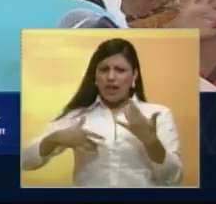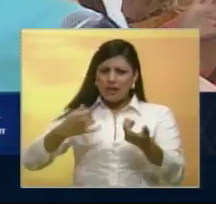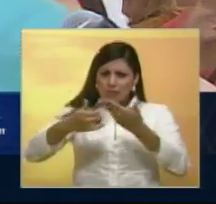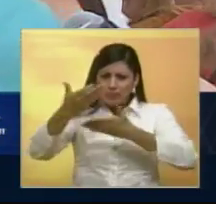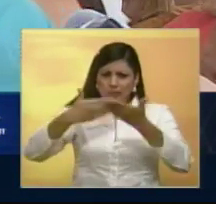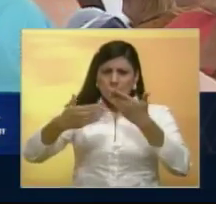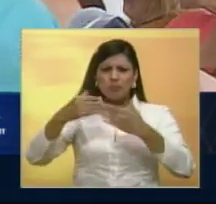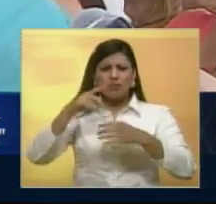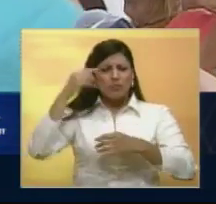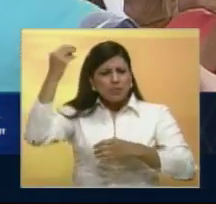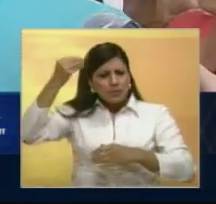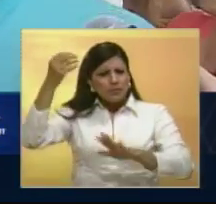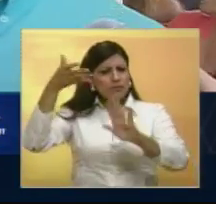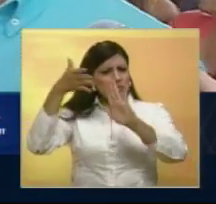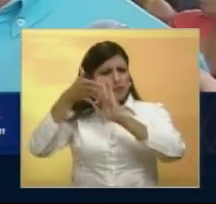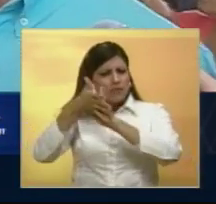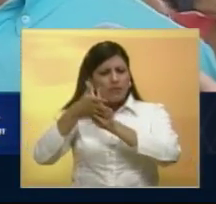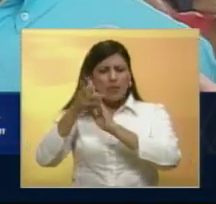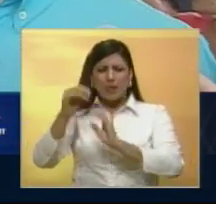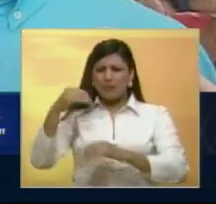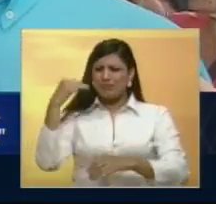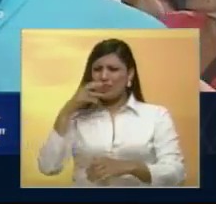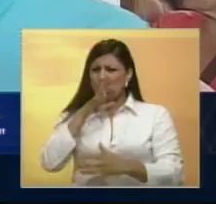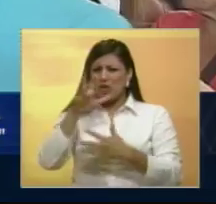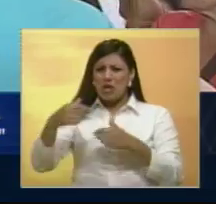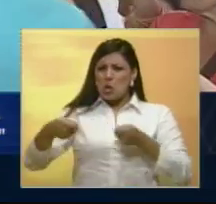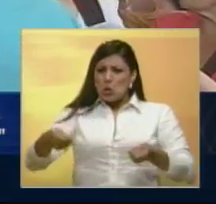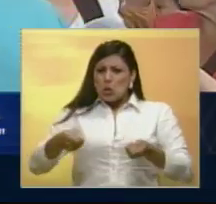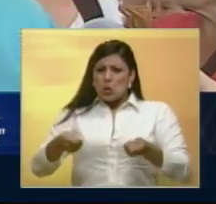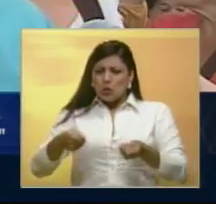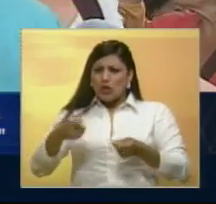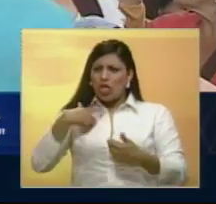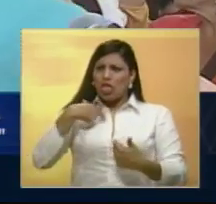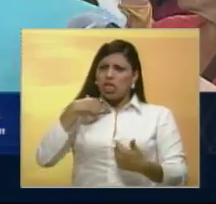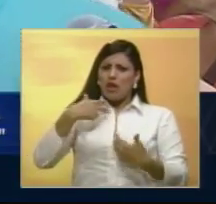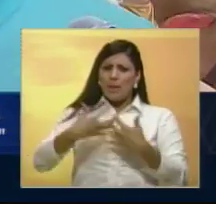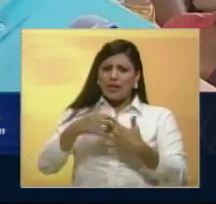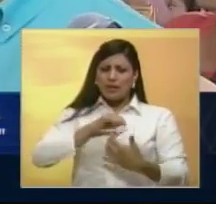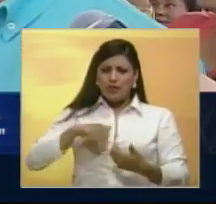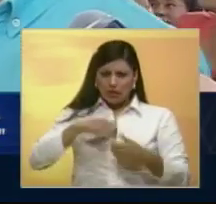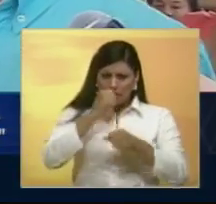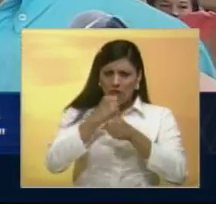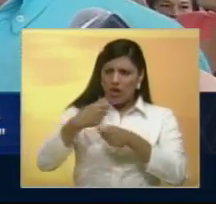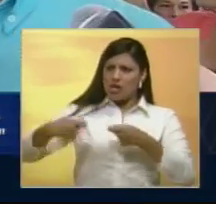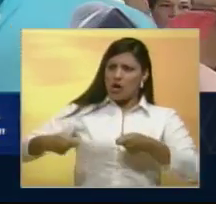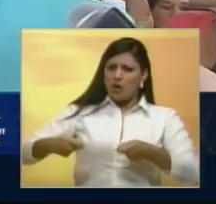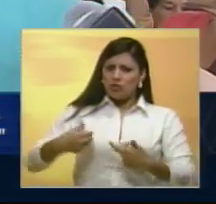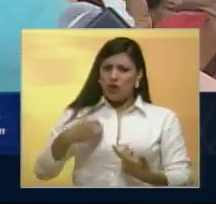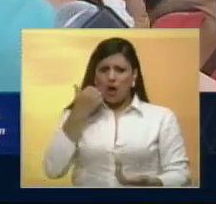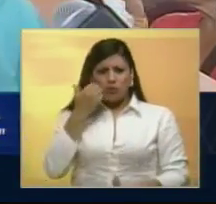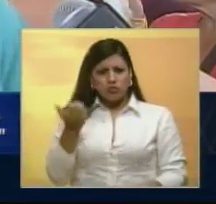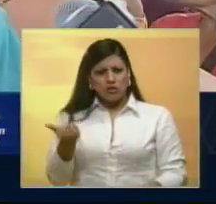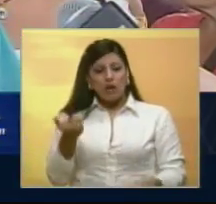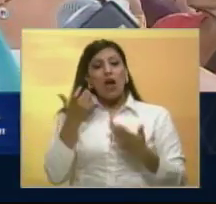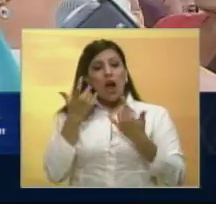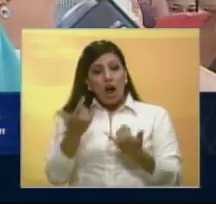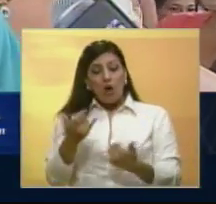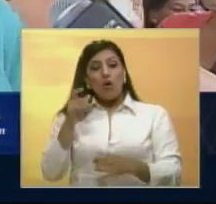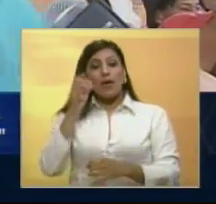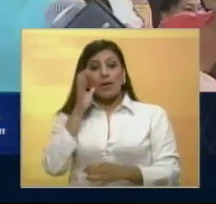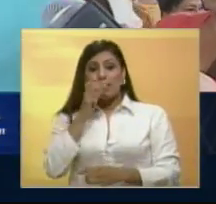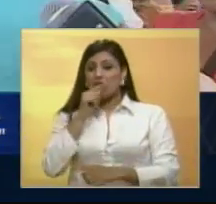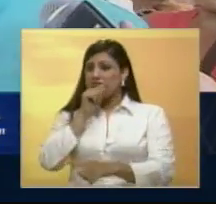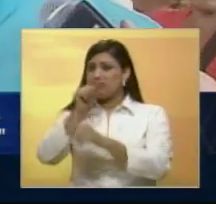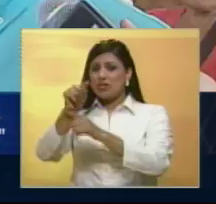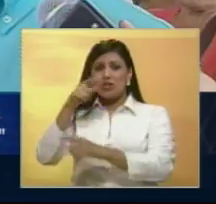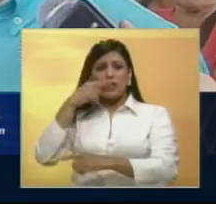económicas a través de lo que considera excesivas regulaciones a quienes tienen la disposición de producir. El mandatario regional condenó que durante